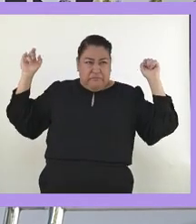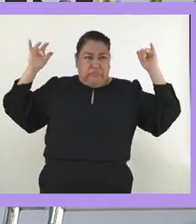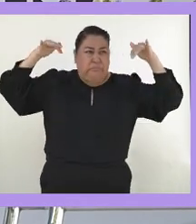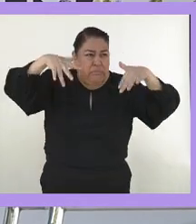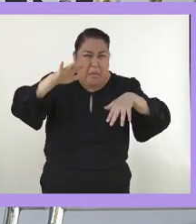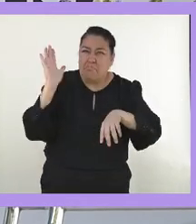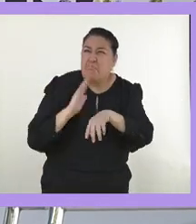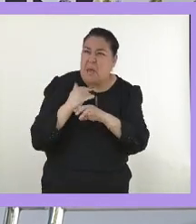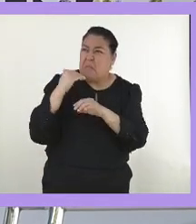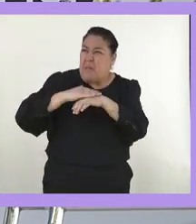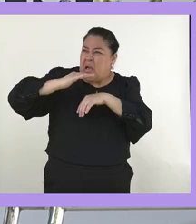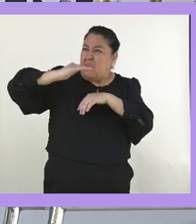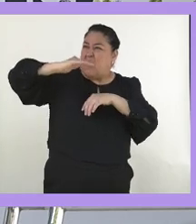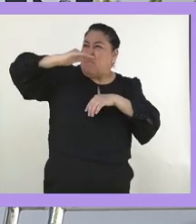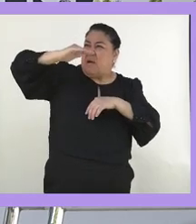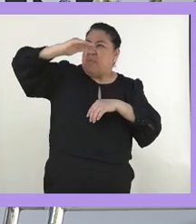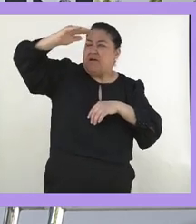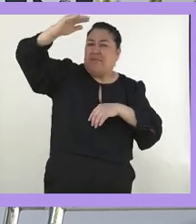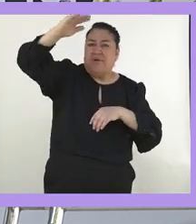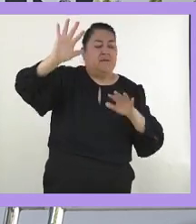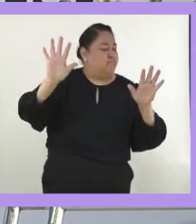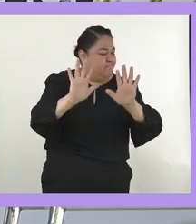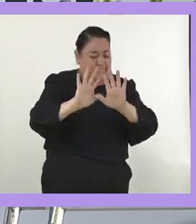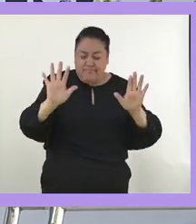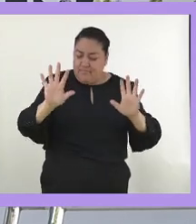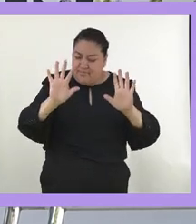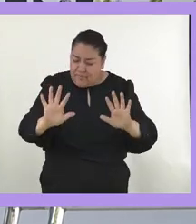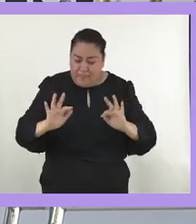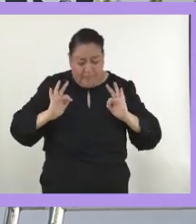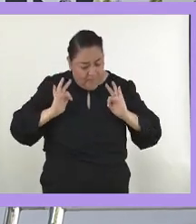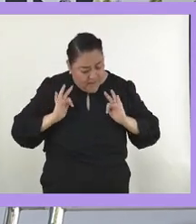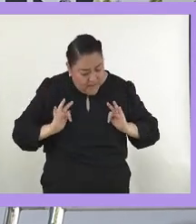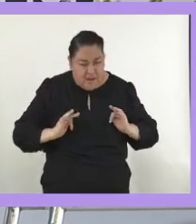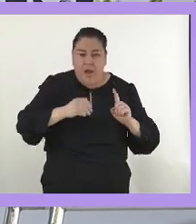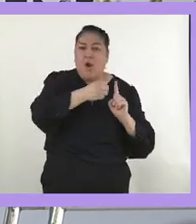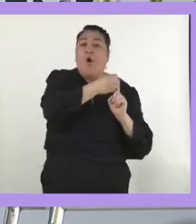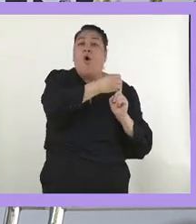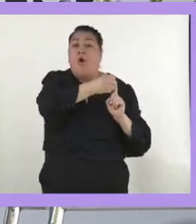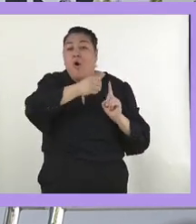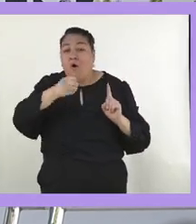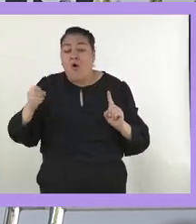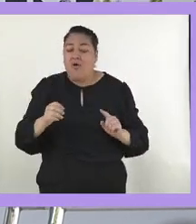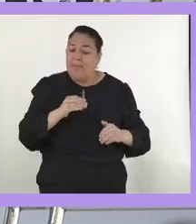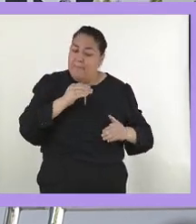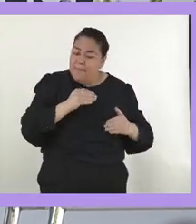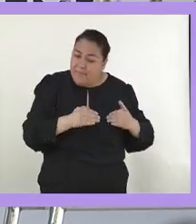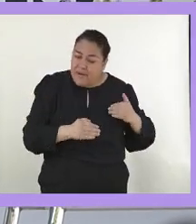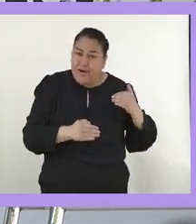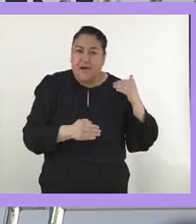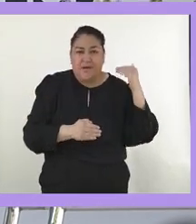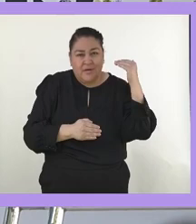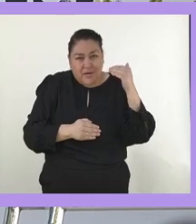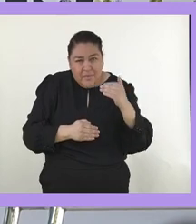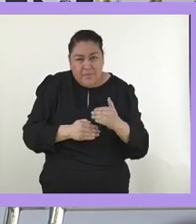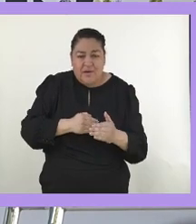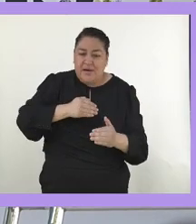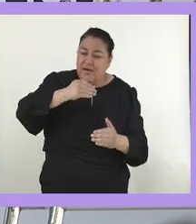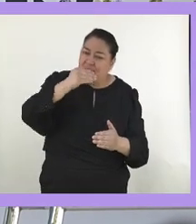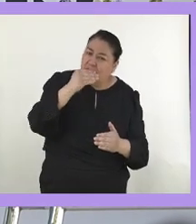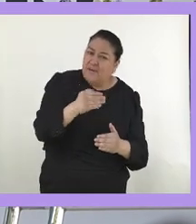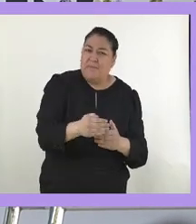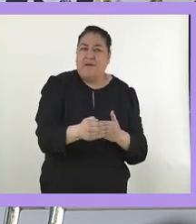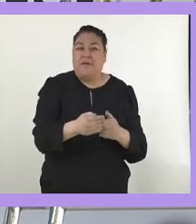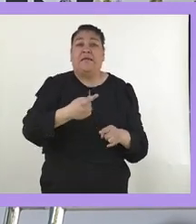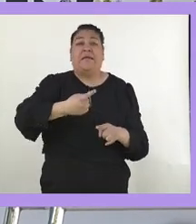Necesitamos llegar al mundial y ganarlo espérense ahí procesos que tenemos que estar trabajando desde todas las